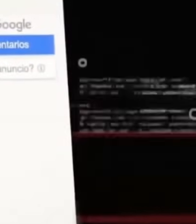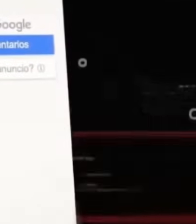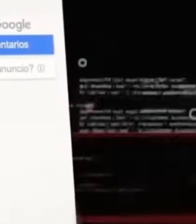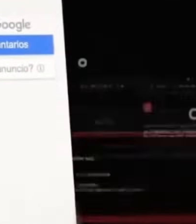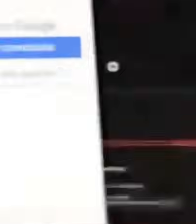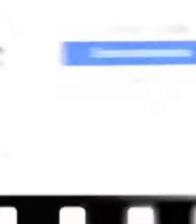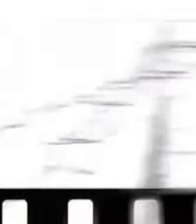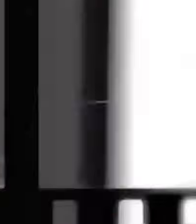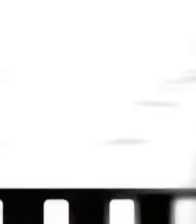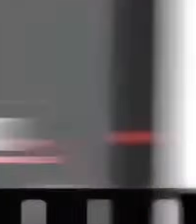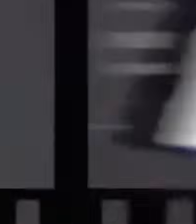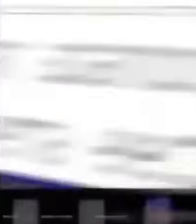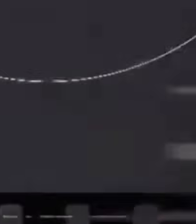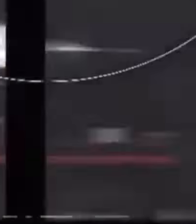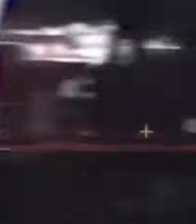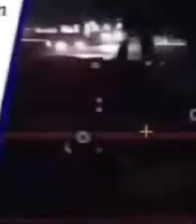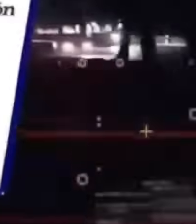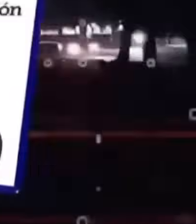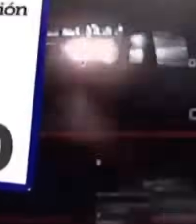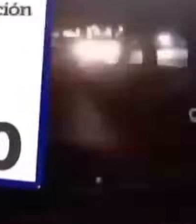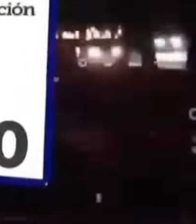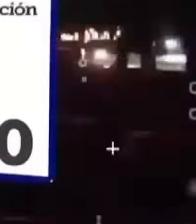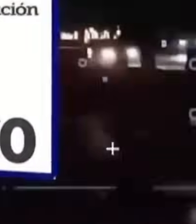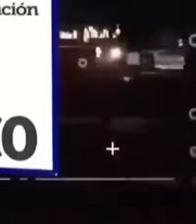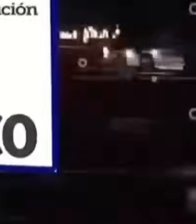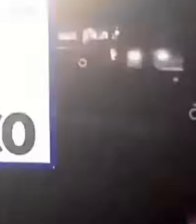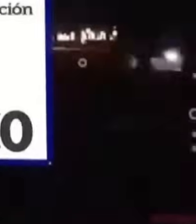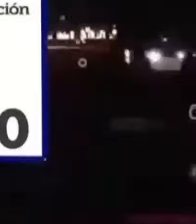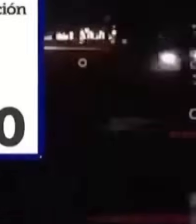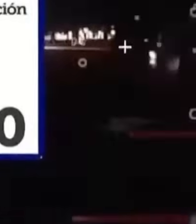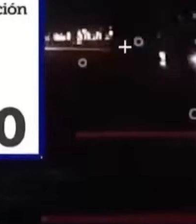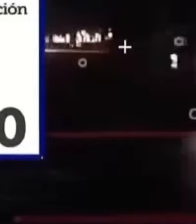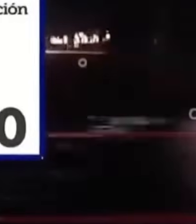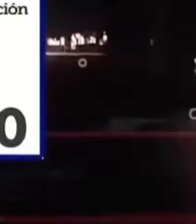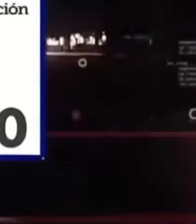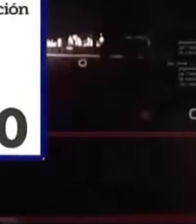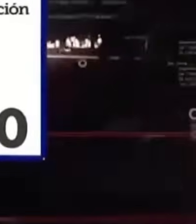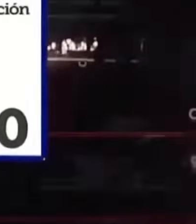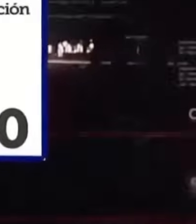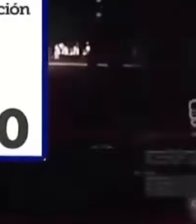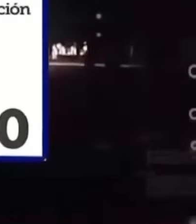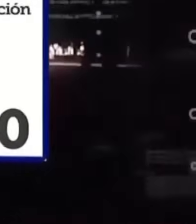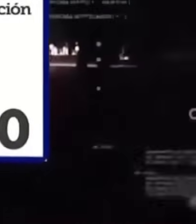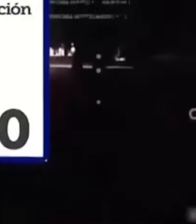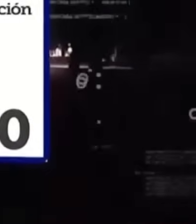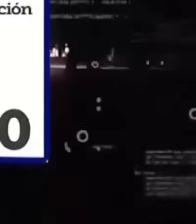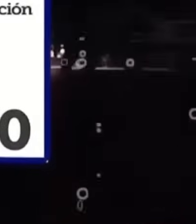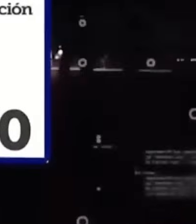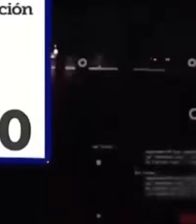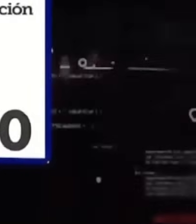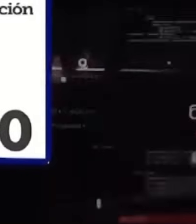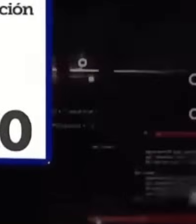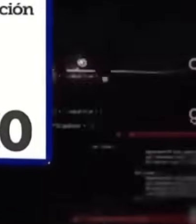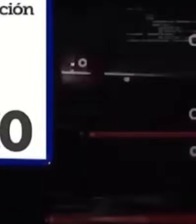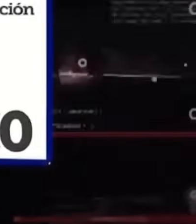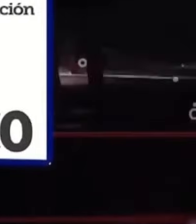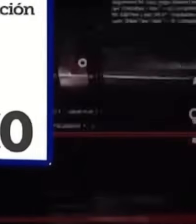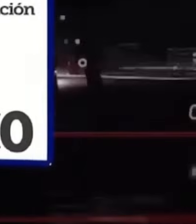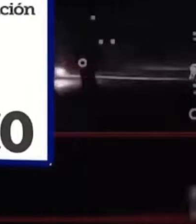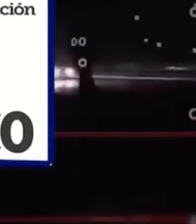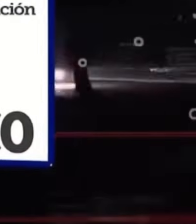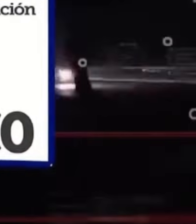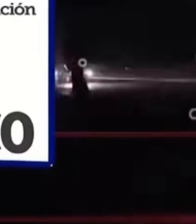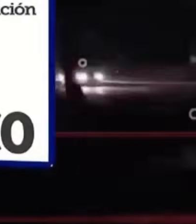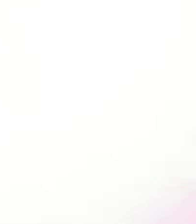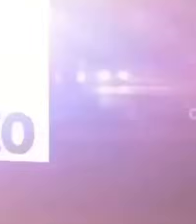el país. 1. Falso que las declaratorias de alerta y emergencia del sistema interconectado nacional son causadas